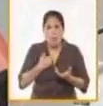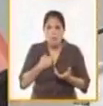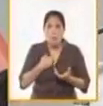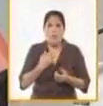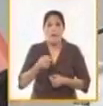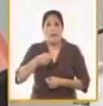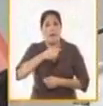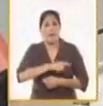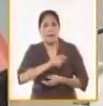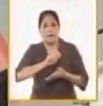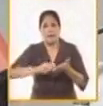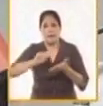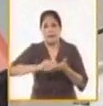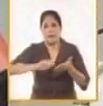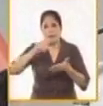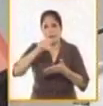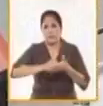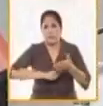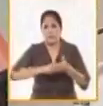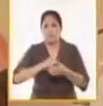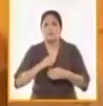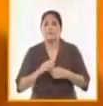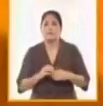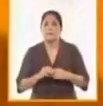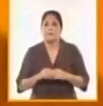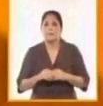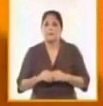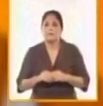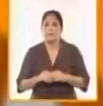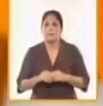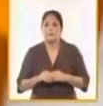jornada en ese país hermano.